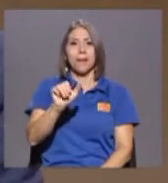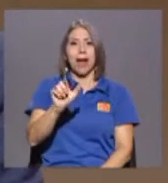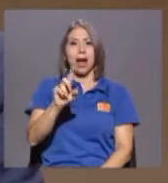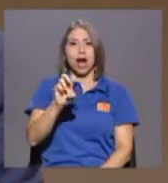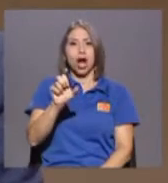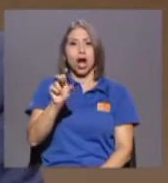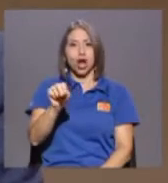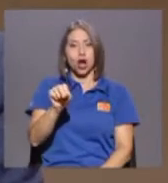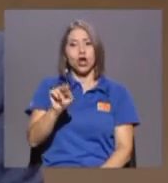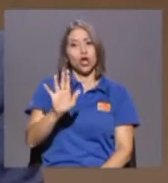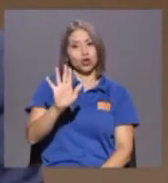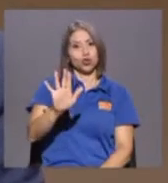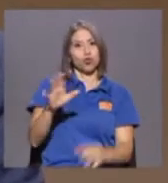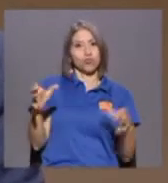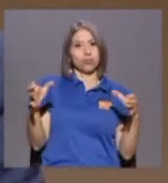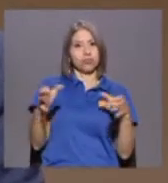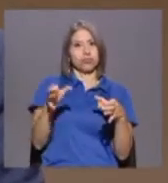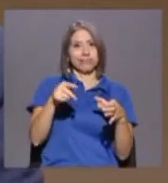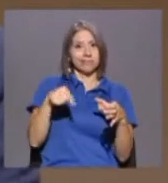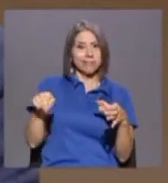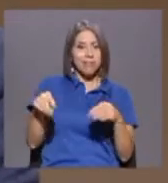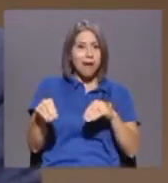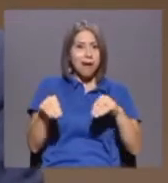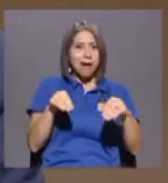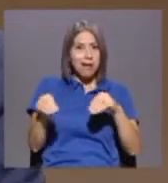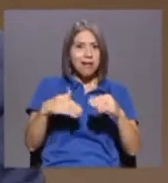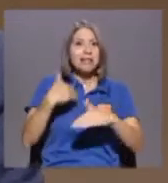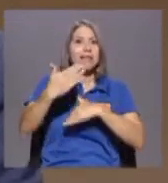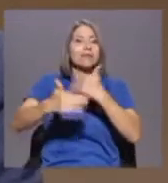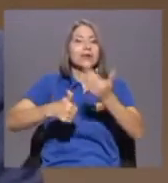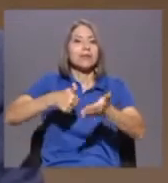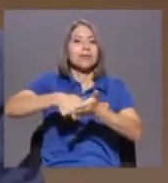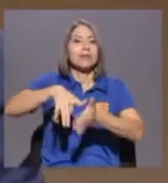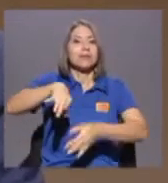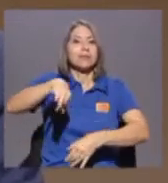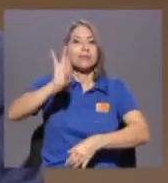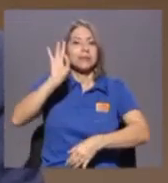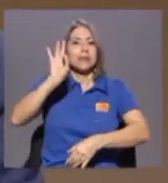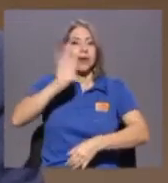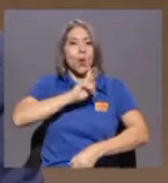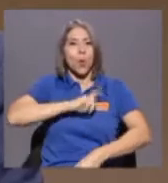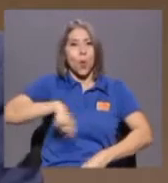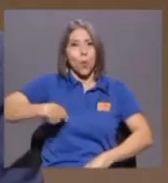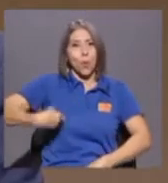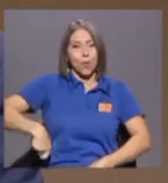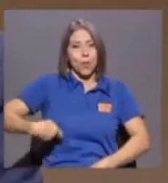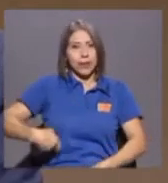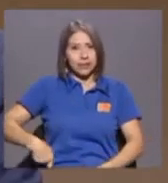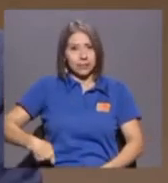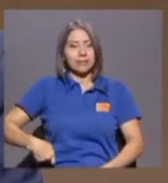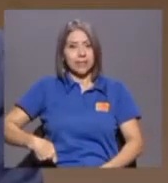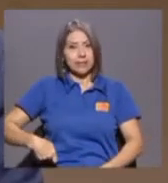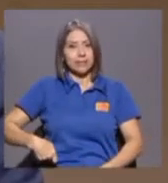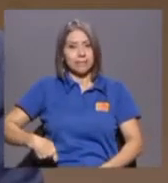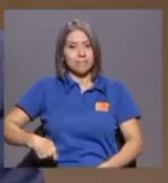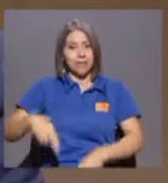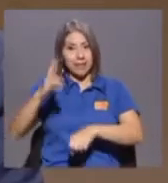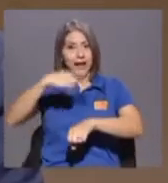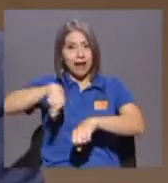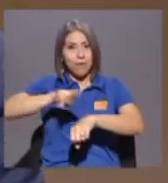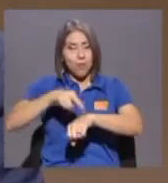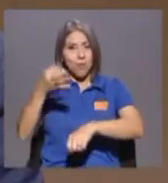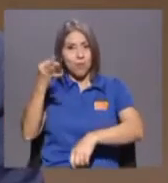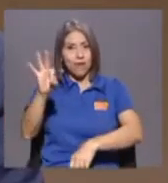en marcha y de su elección como presidente de la República